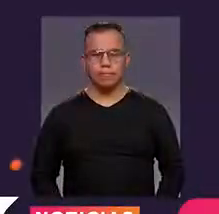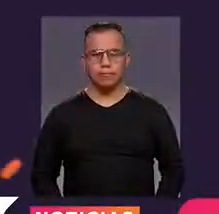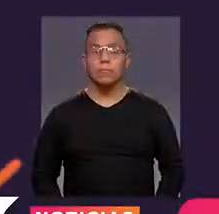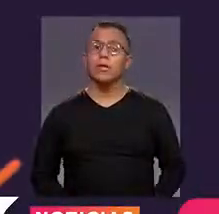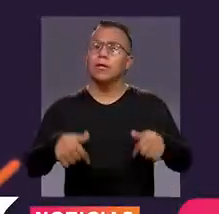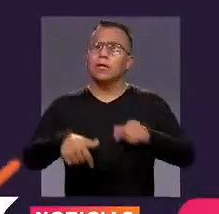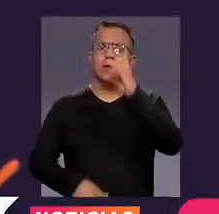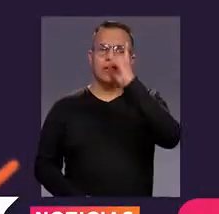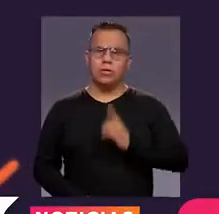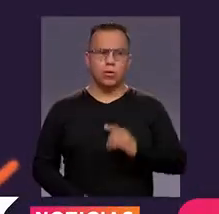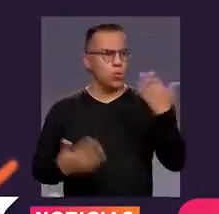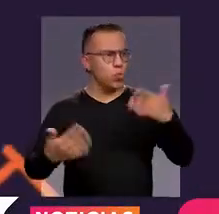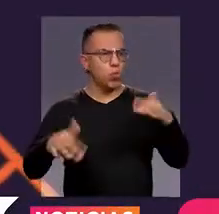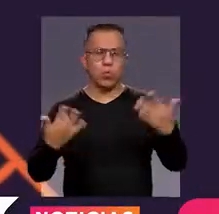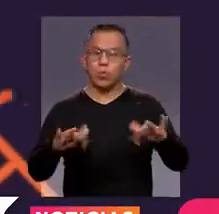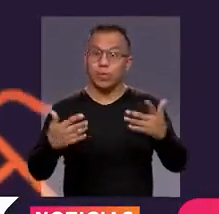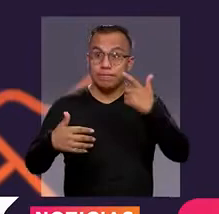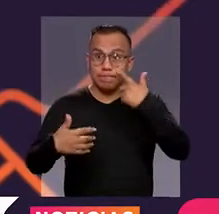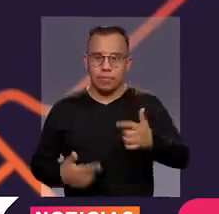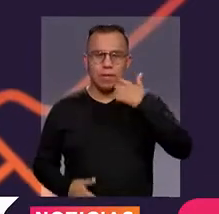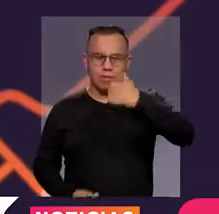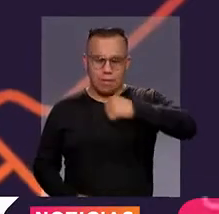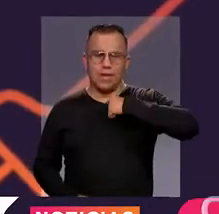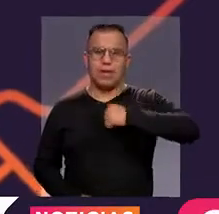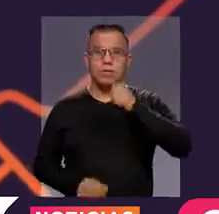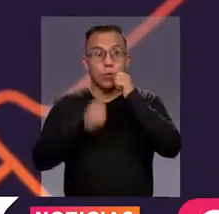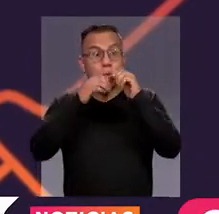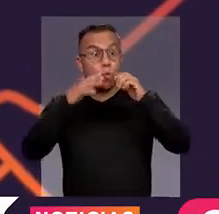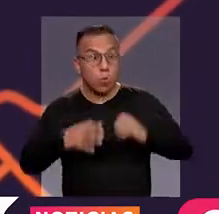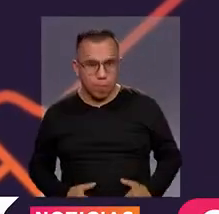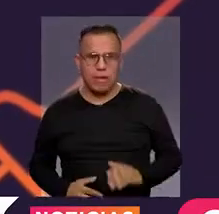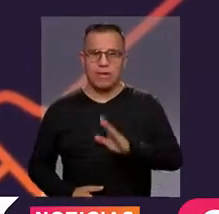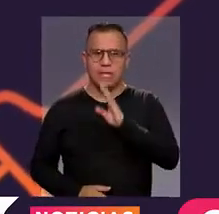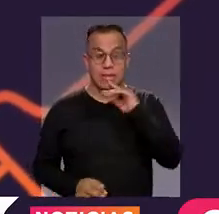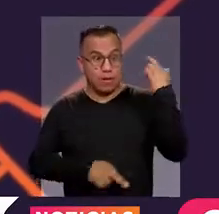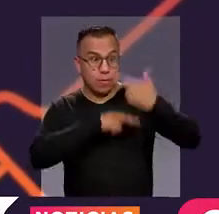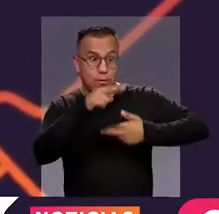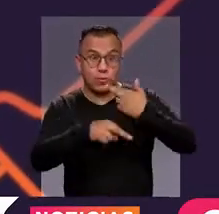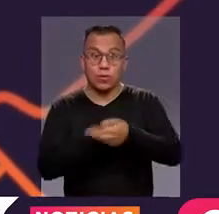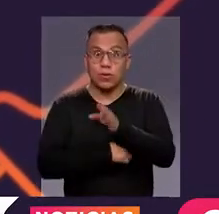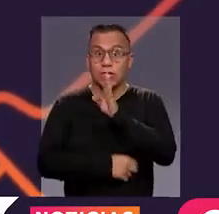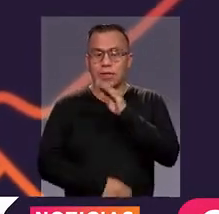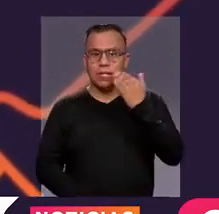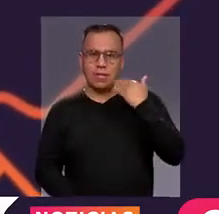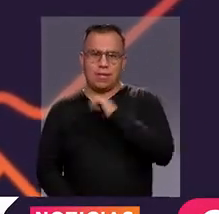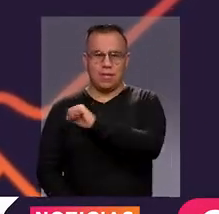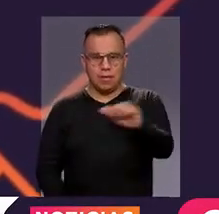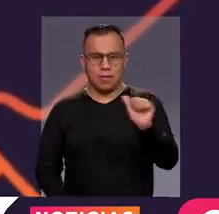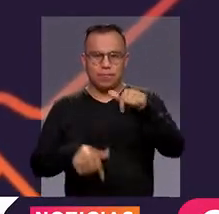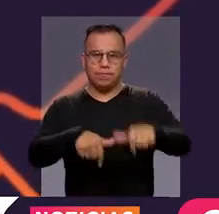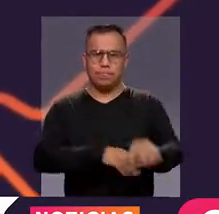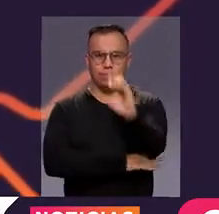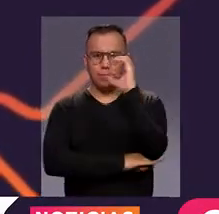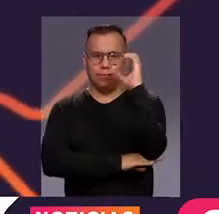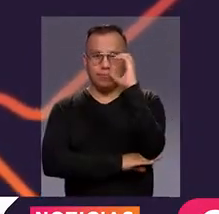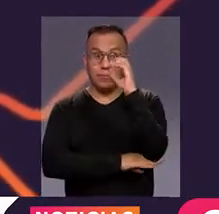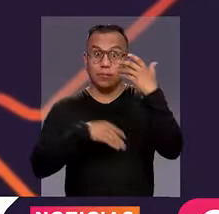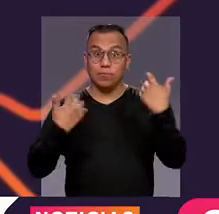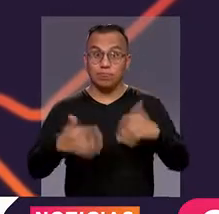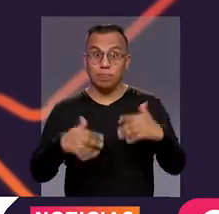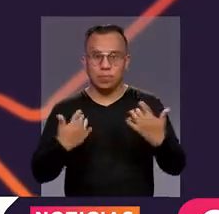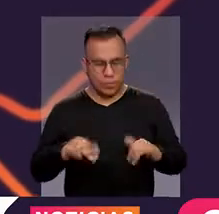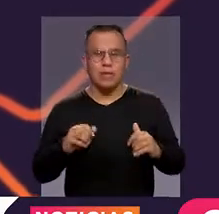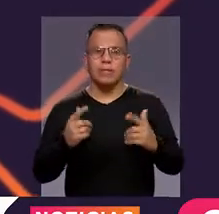Esta es una decisión histórica para los derechos humanos, para los derechos reproductivos de las mujeres en el país y también para toda